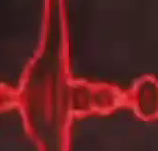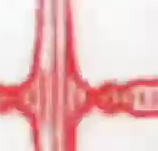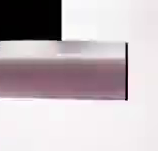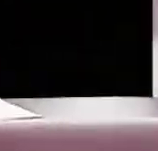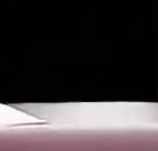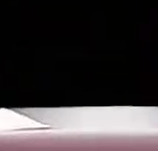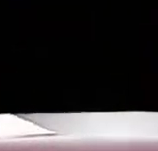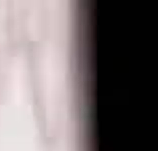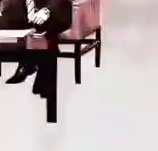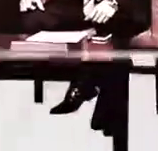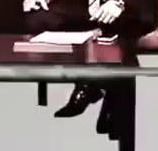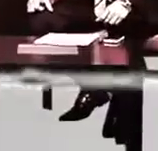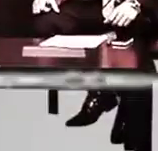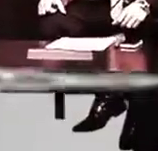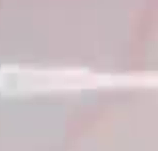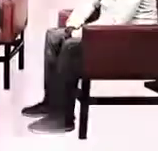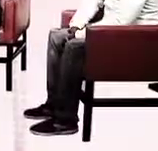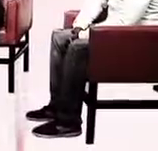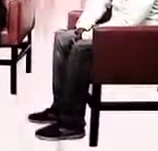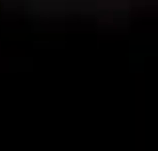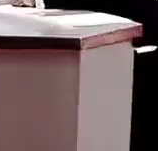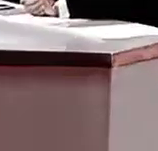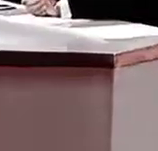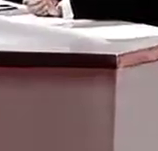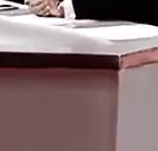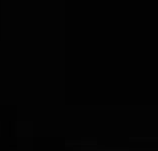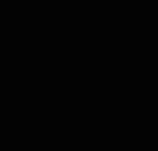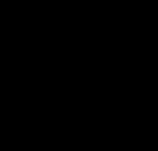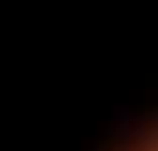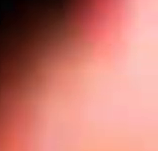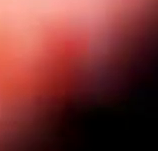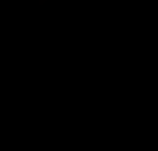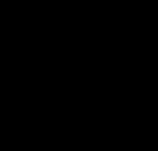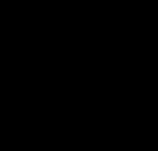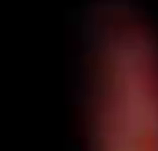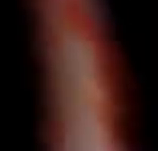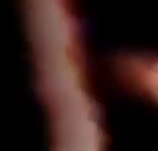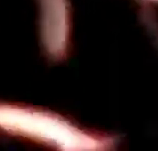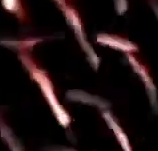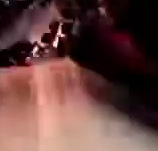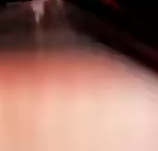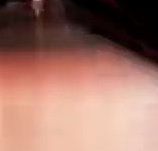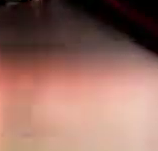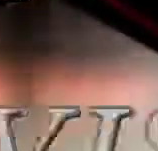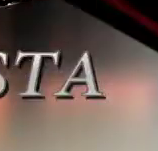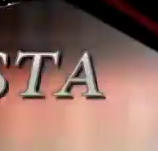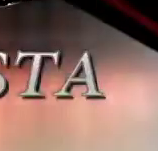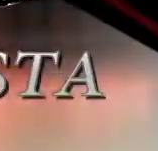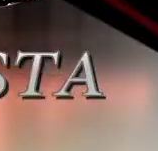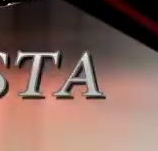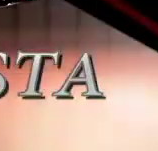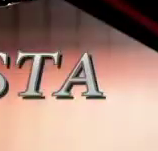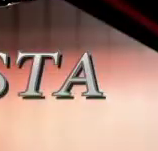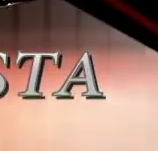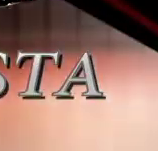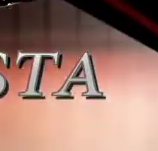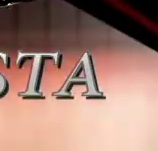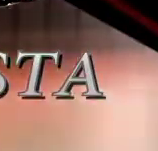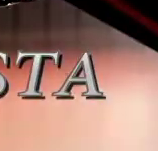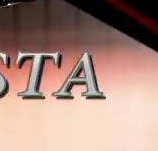mañana. Nos da mucho gusto que esté aquí en el Estudio de México al Día. Esta mañana damos la bienvenida al Estudio de México al Día.